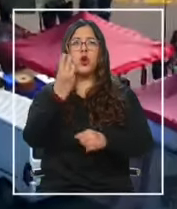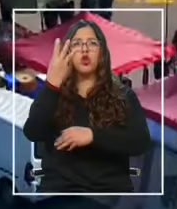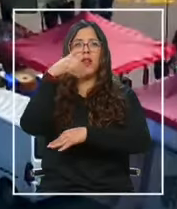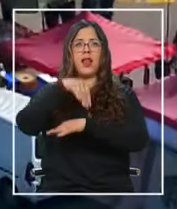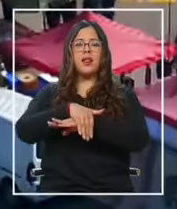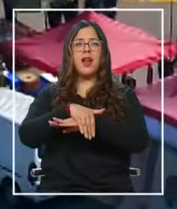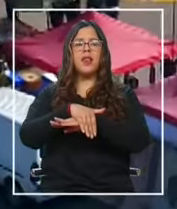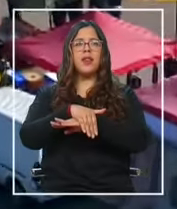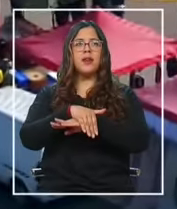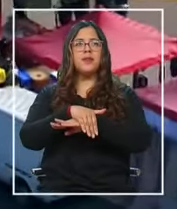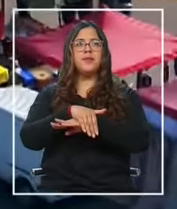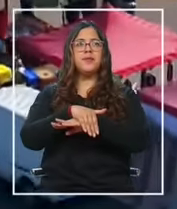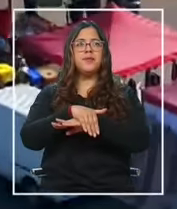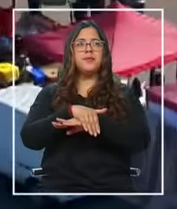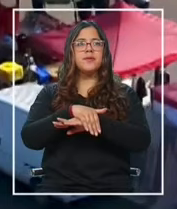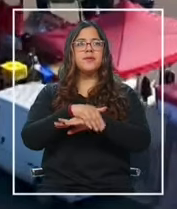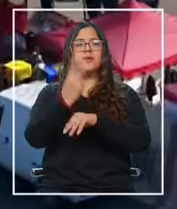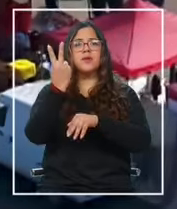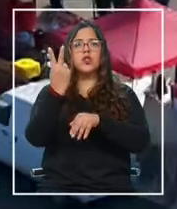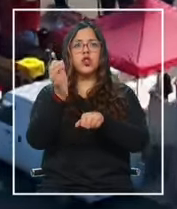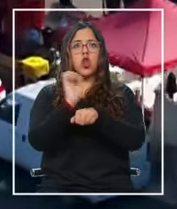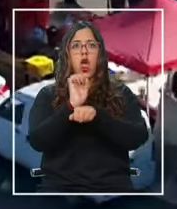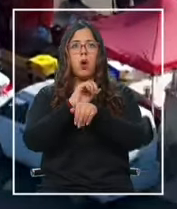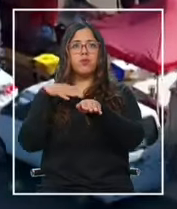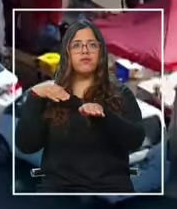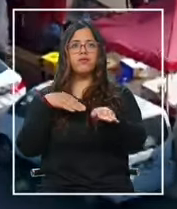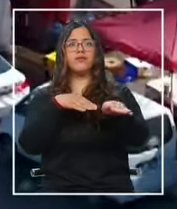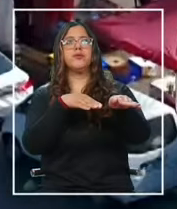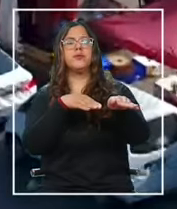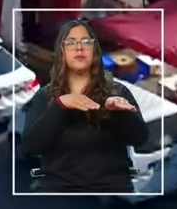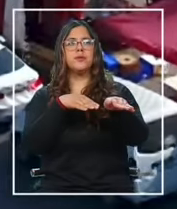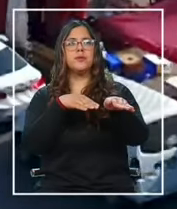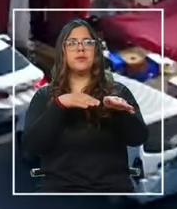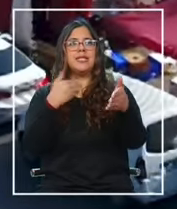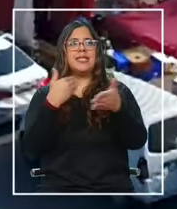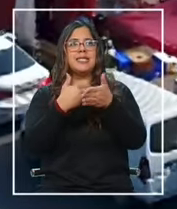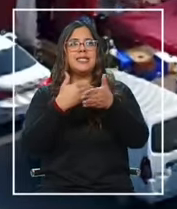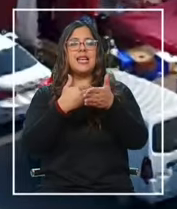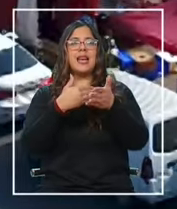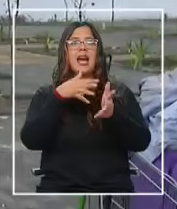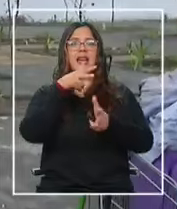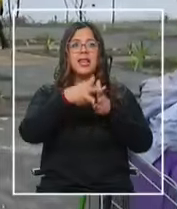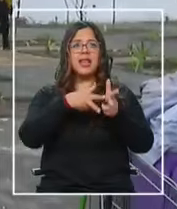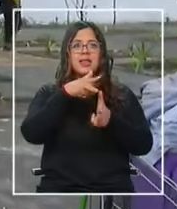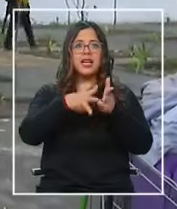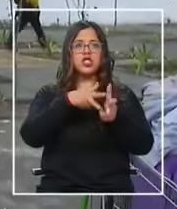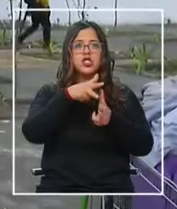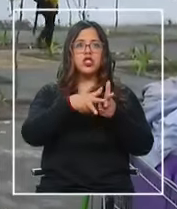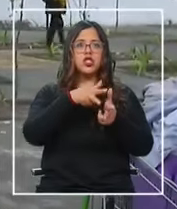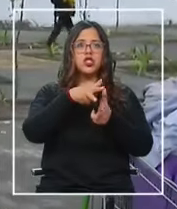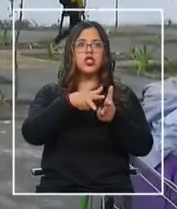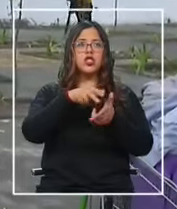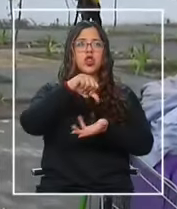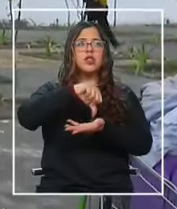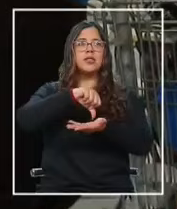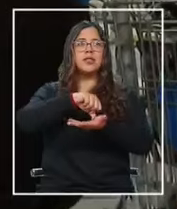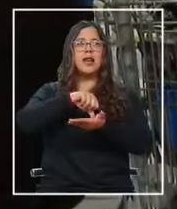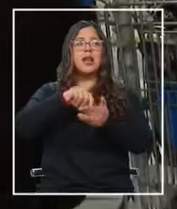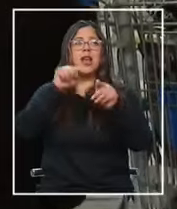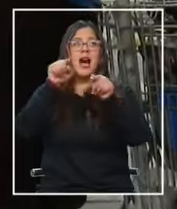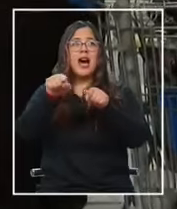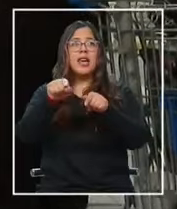de la tarde, cuando llegaron los dos vehículos, muy próximo a la estación central. El sector corresponde al